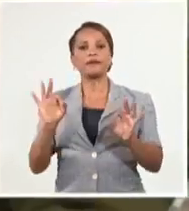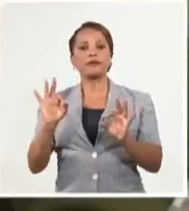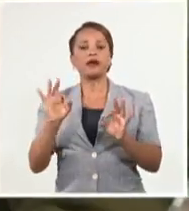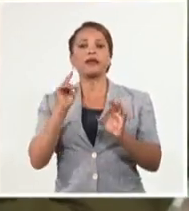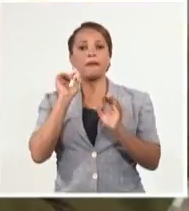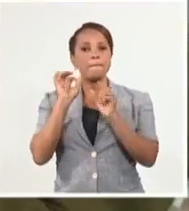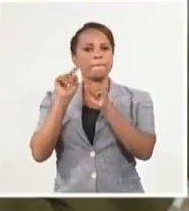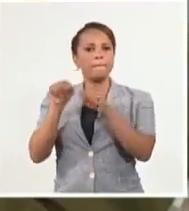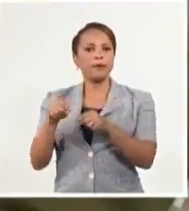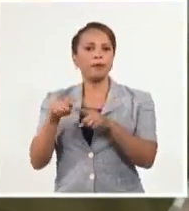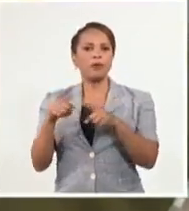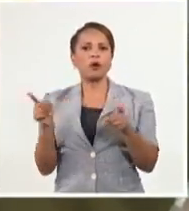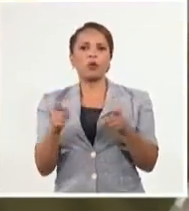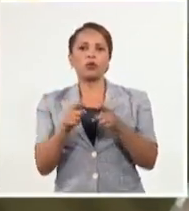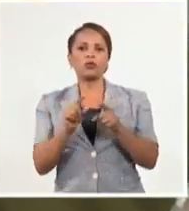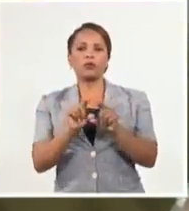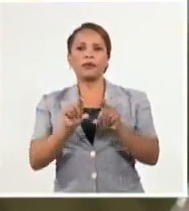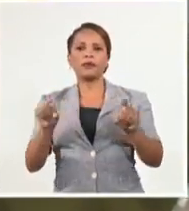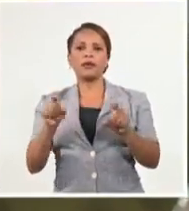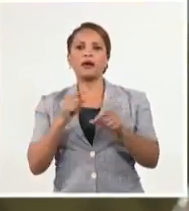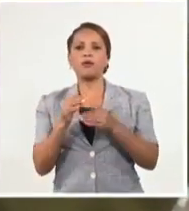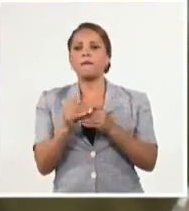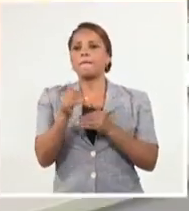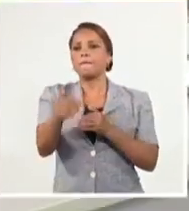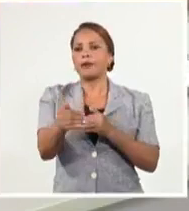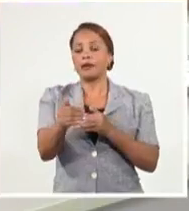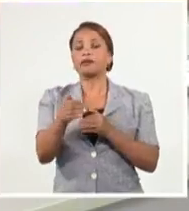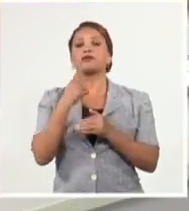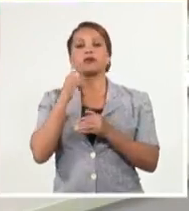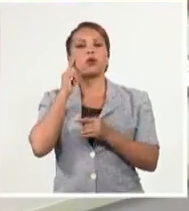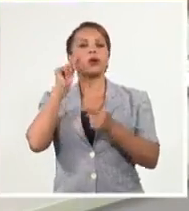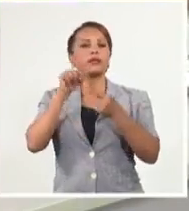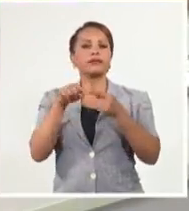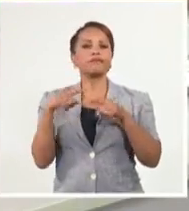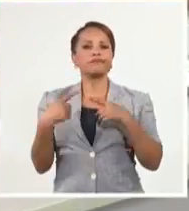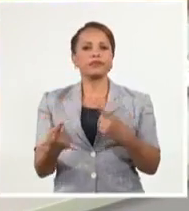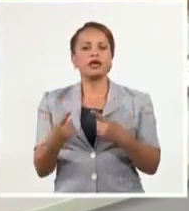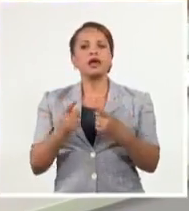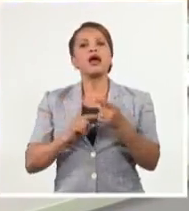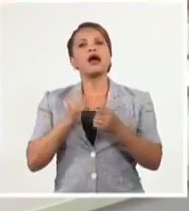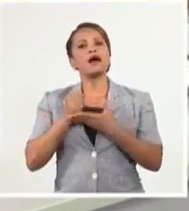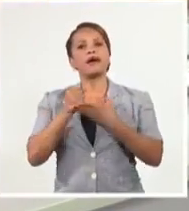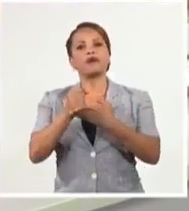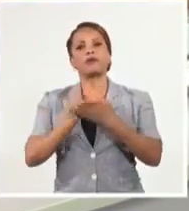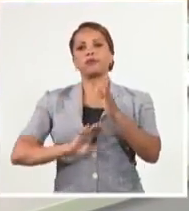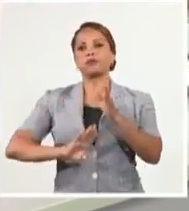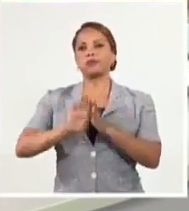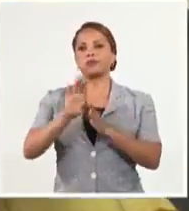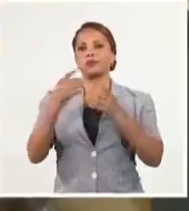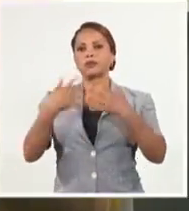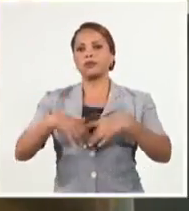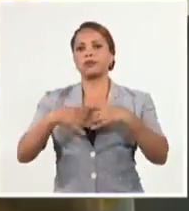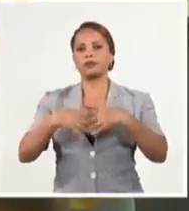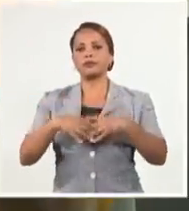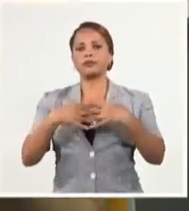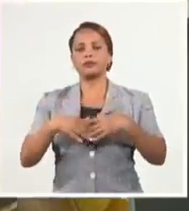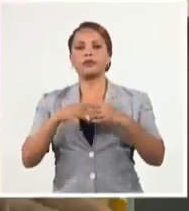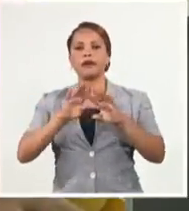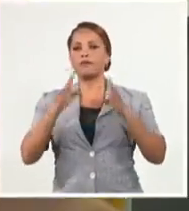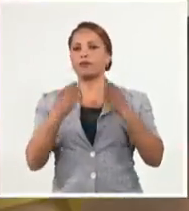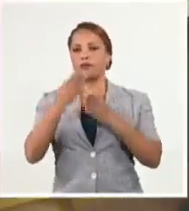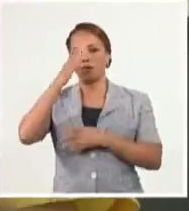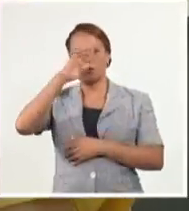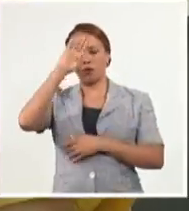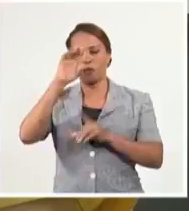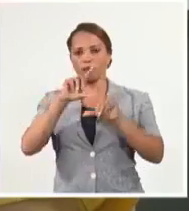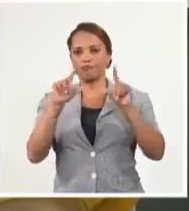inoxidables, a corto, mediano y largo plazos, con el fin de contribuir al desarrollo de la industria siderúrgica en todo el